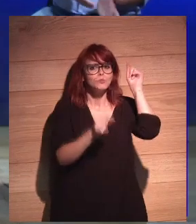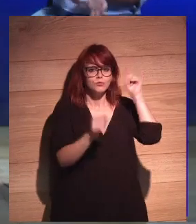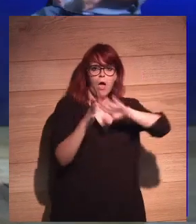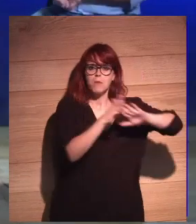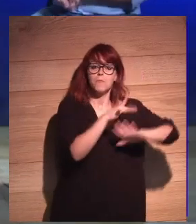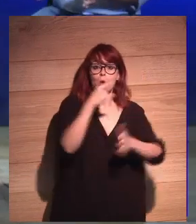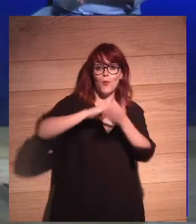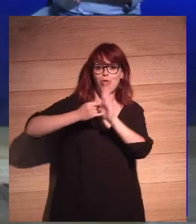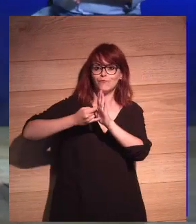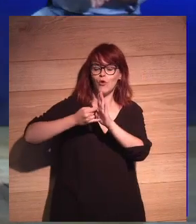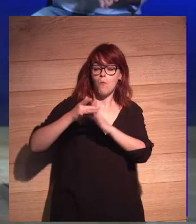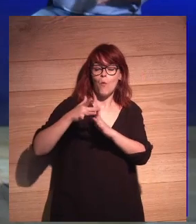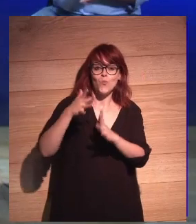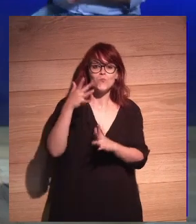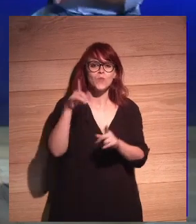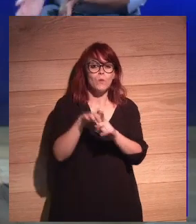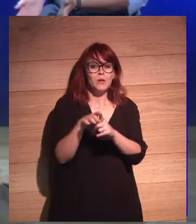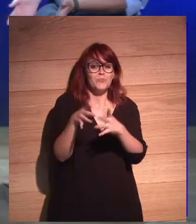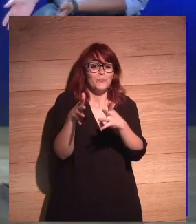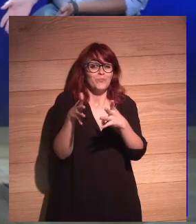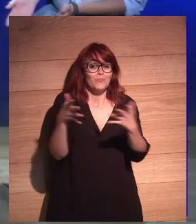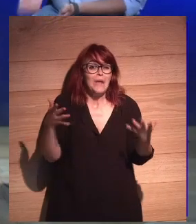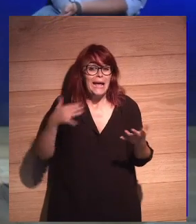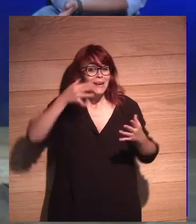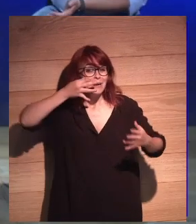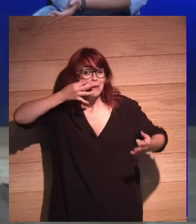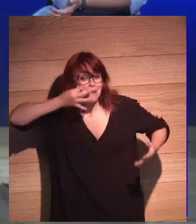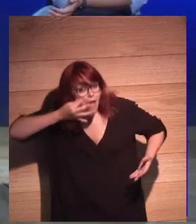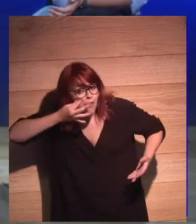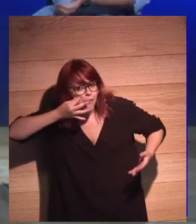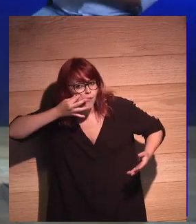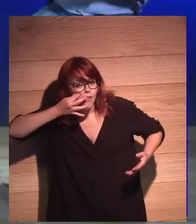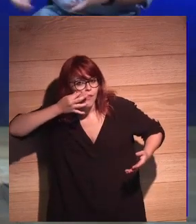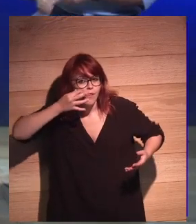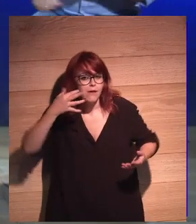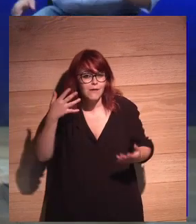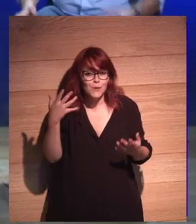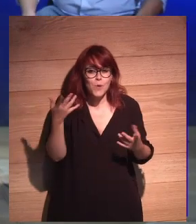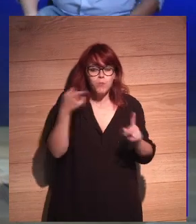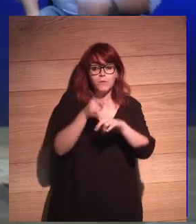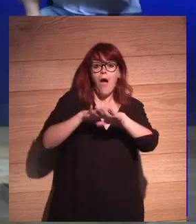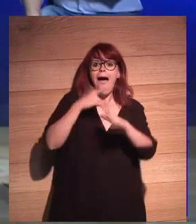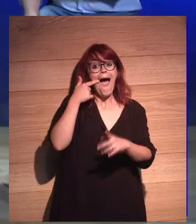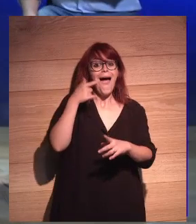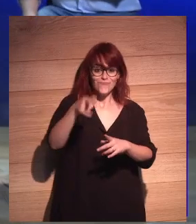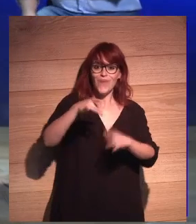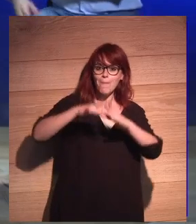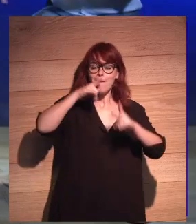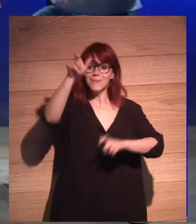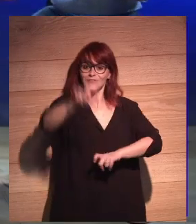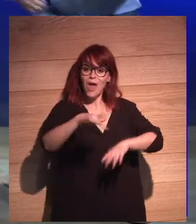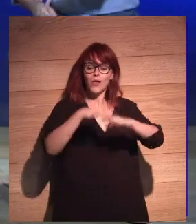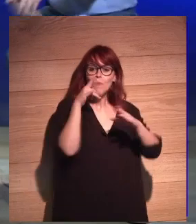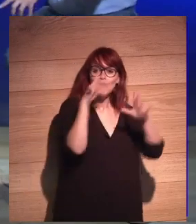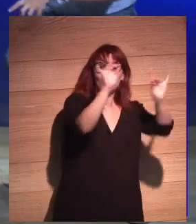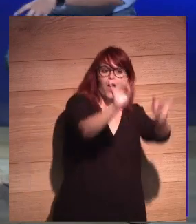proyectos tienen expectativas muy alejadas de la realidad, de lo que realmente esto es realidad virtual, ¿no? Que enseguida le metes en un mundo, se pone a jugar con algo, y puedo hablar con el personaje, y le puedo